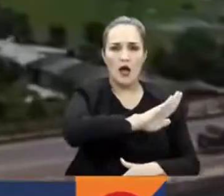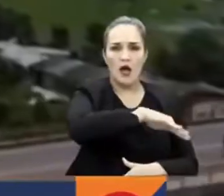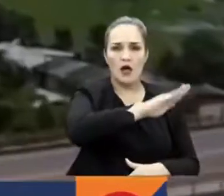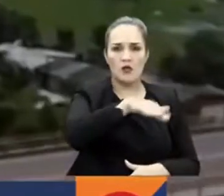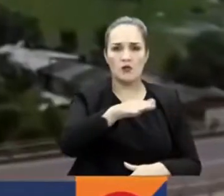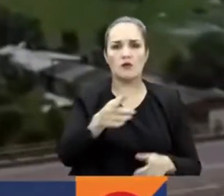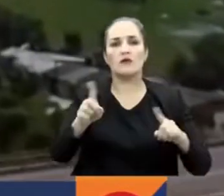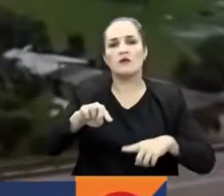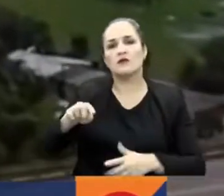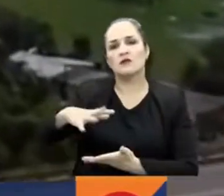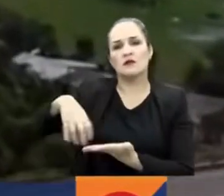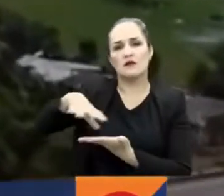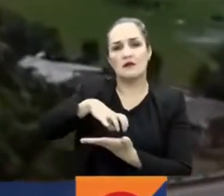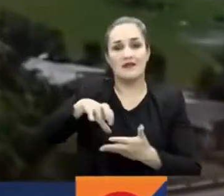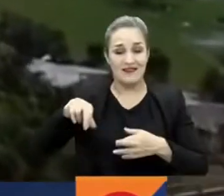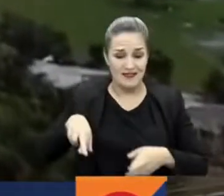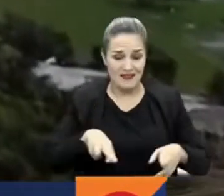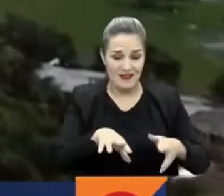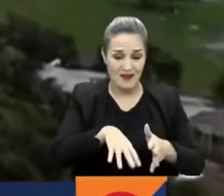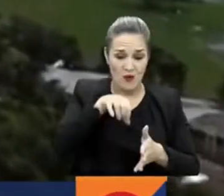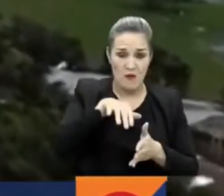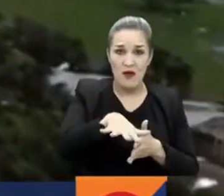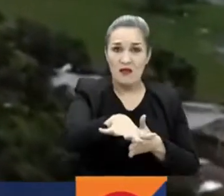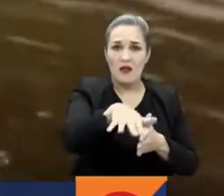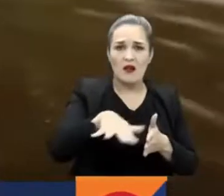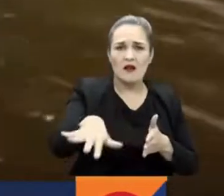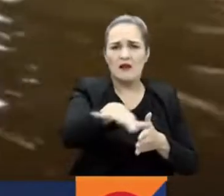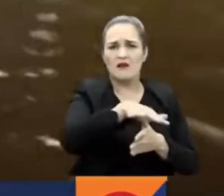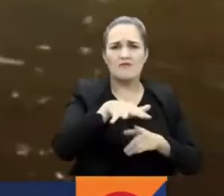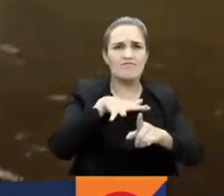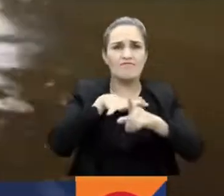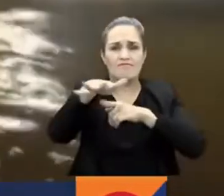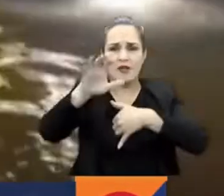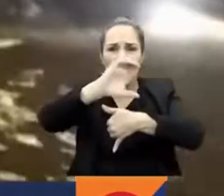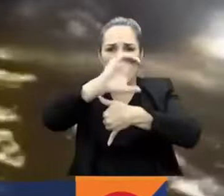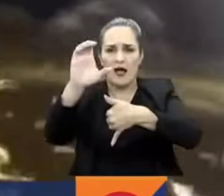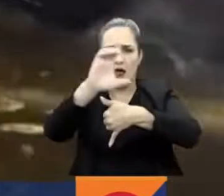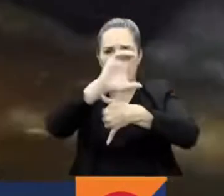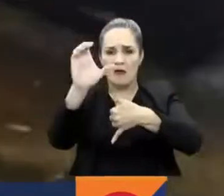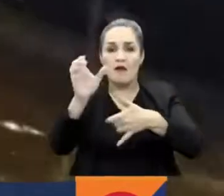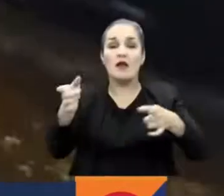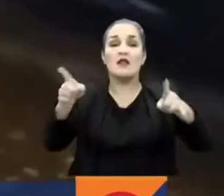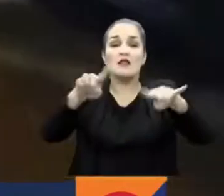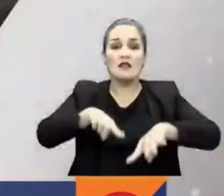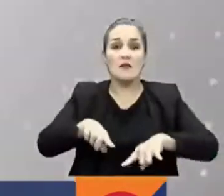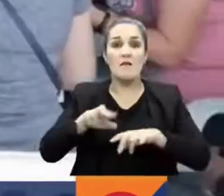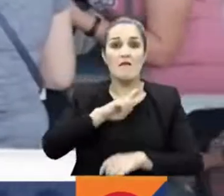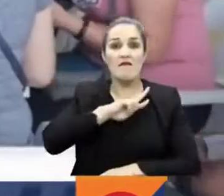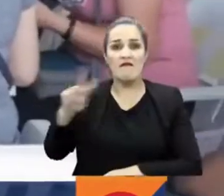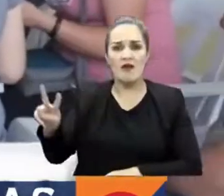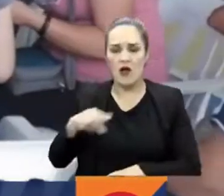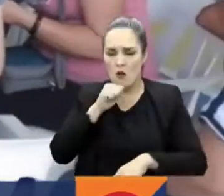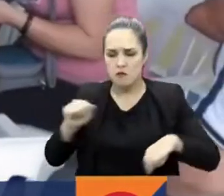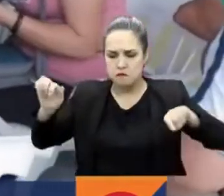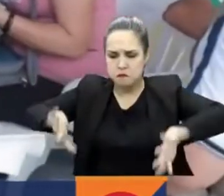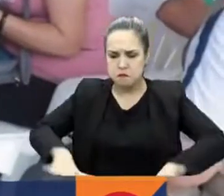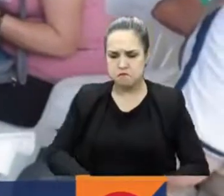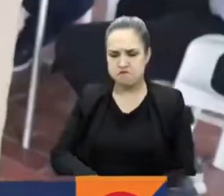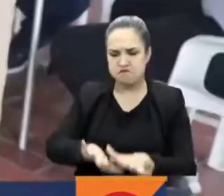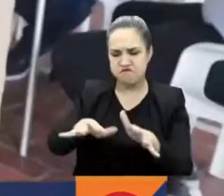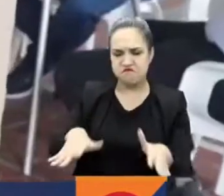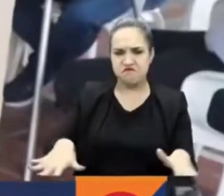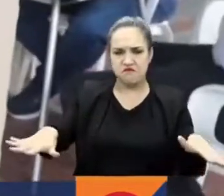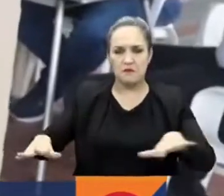Santander. El río Magdalena tiene en alerta la zona Caribe. En Valle, los carros naufragaron.